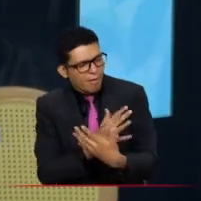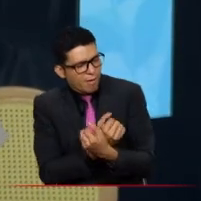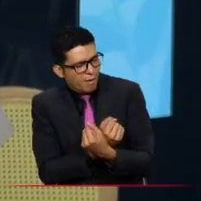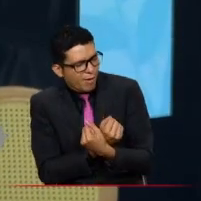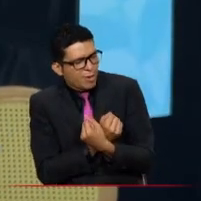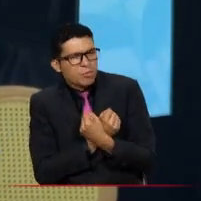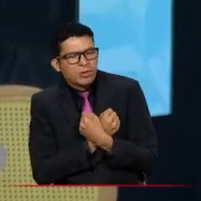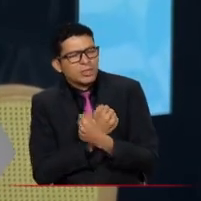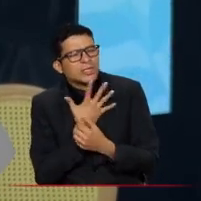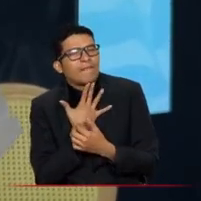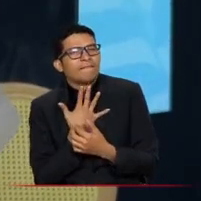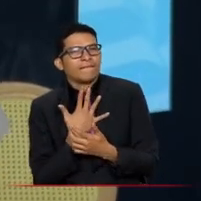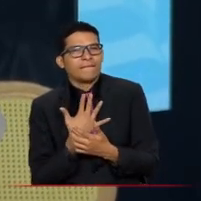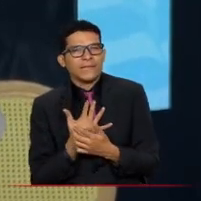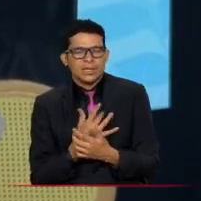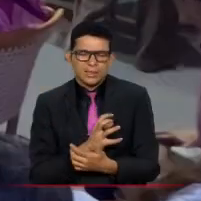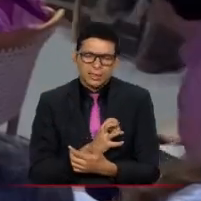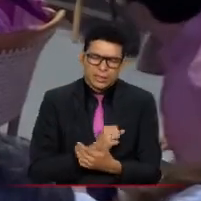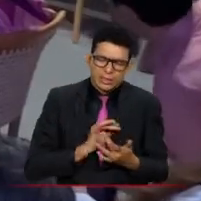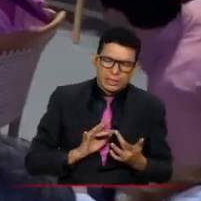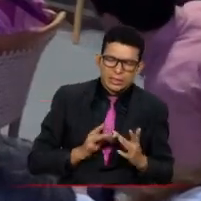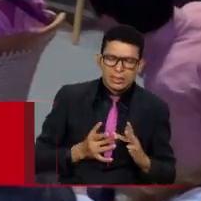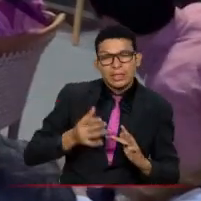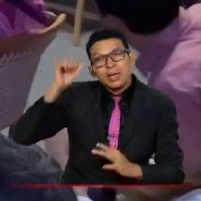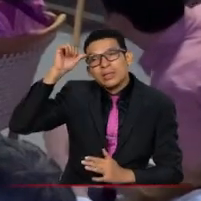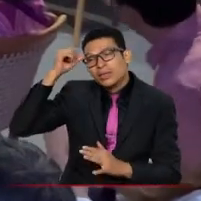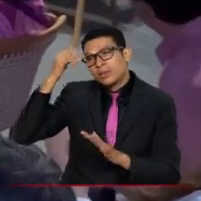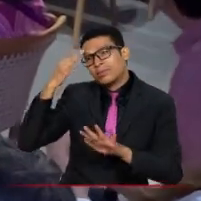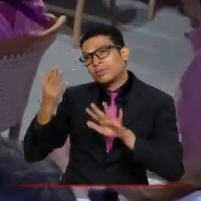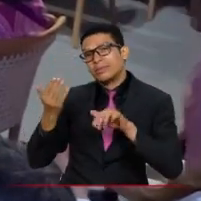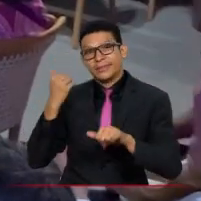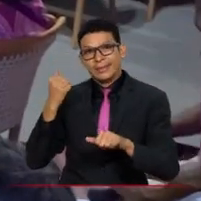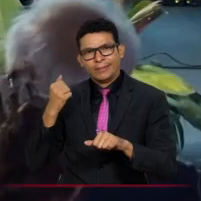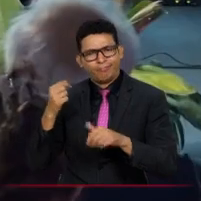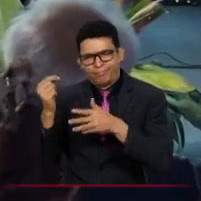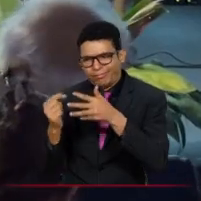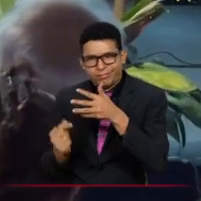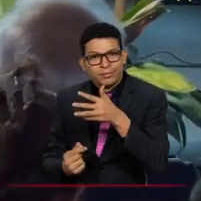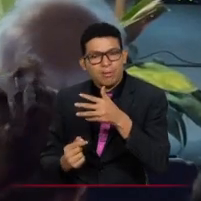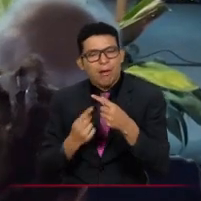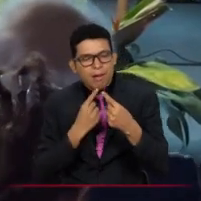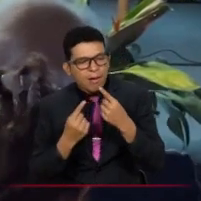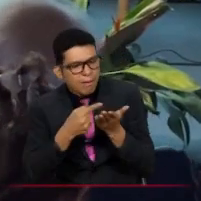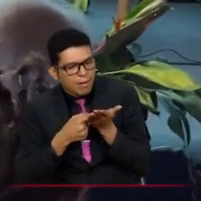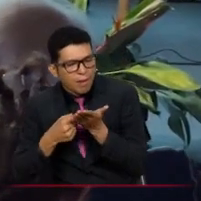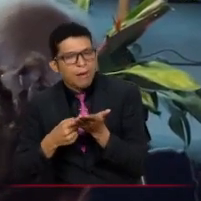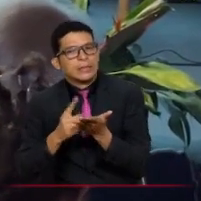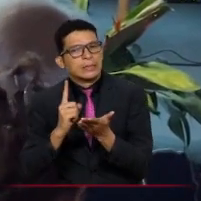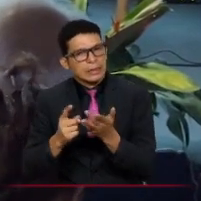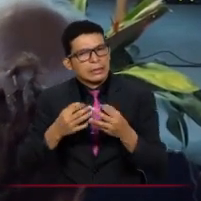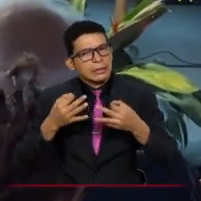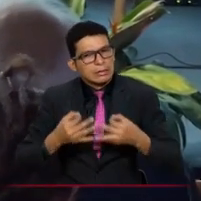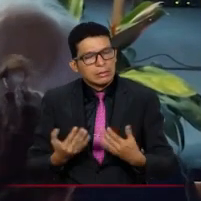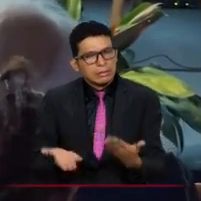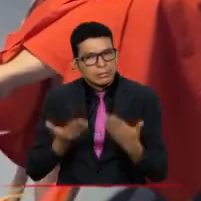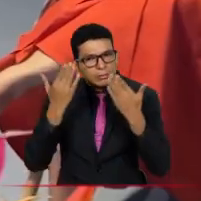pasión. Es dolor también, es nostalgia. La conversación permitió a los asistentes descubrir la riqueza narrativa que esconden las